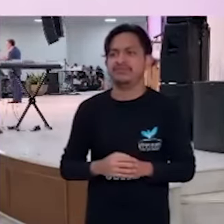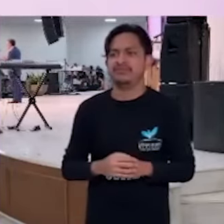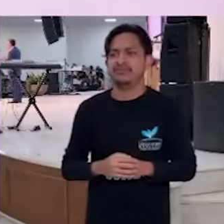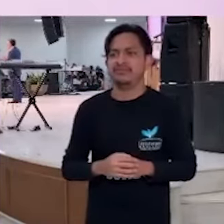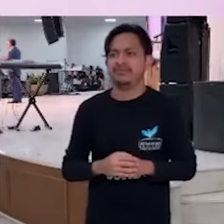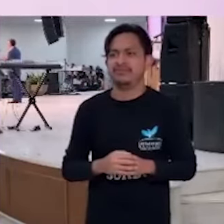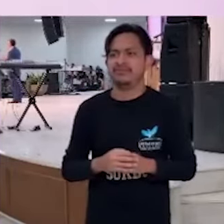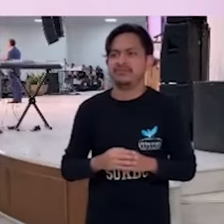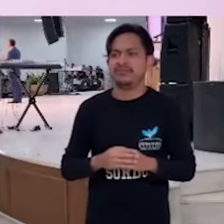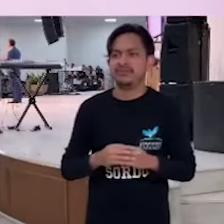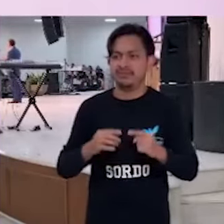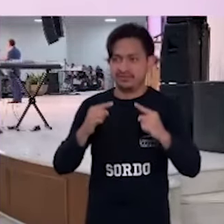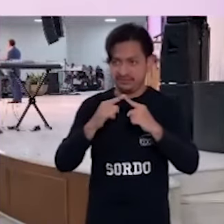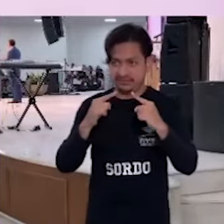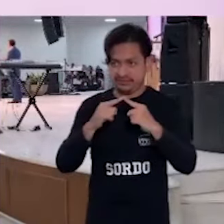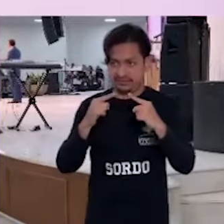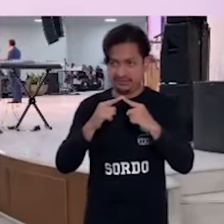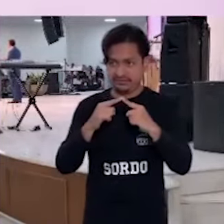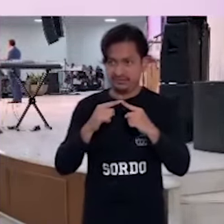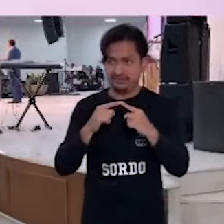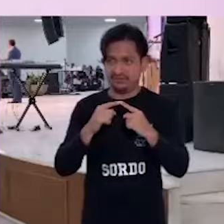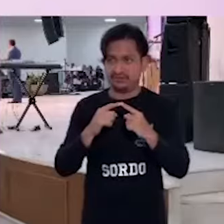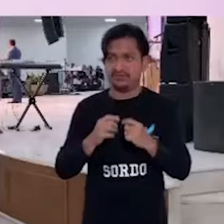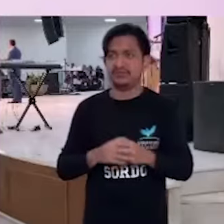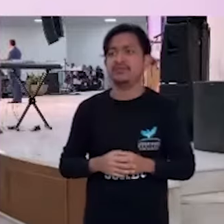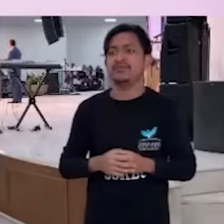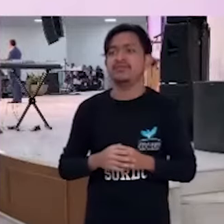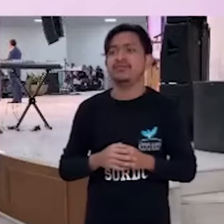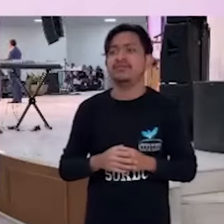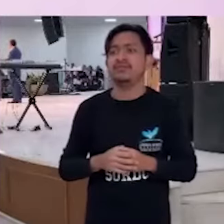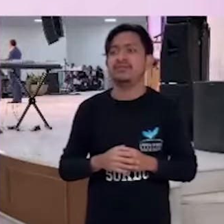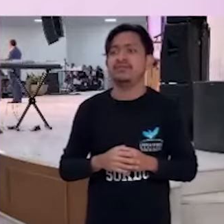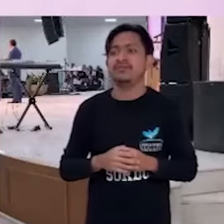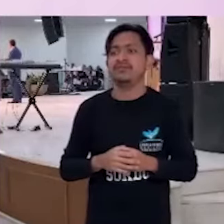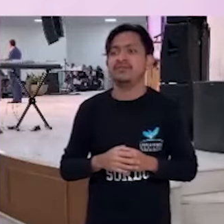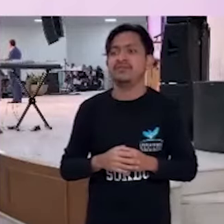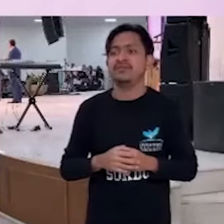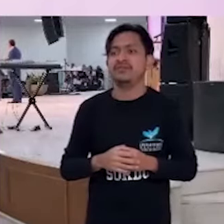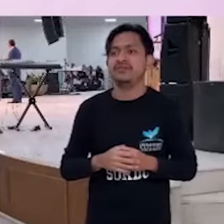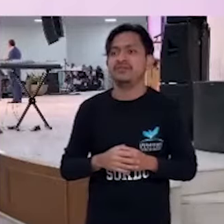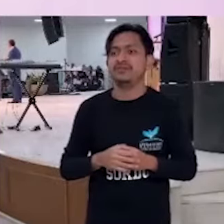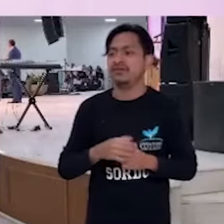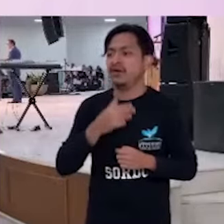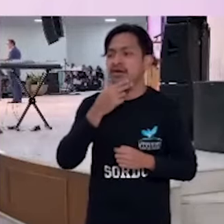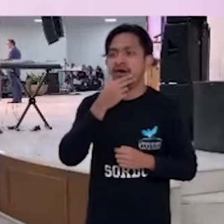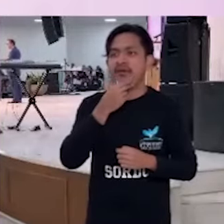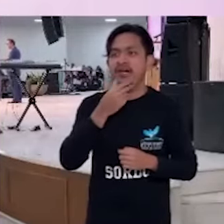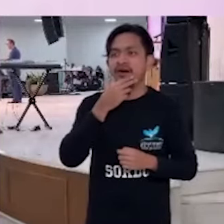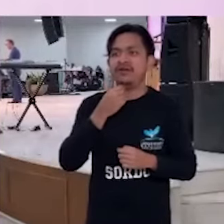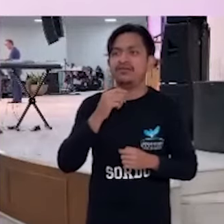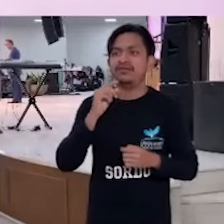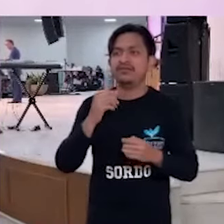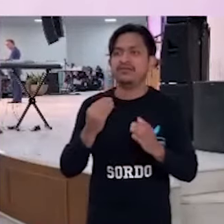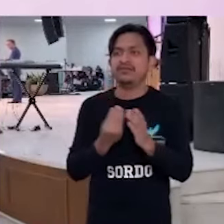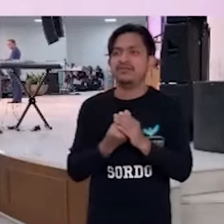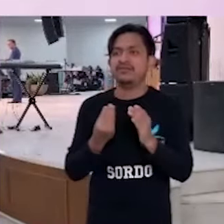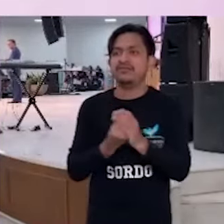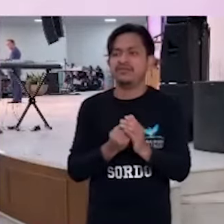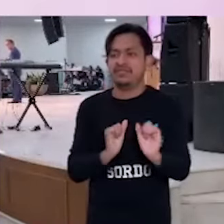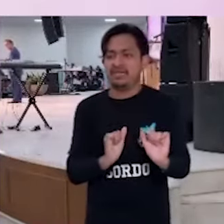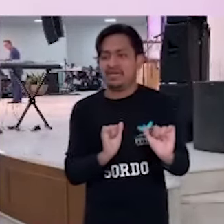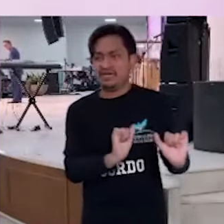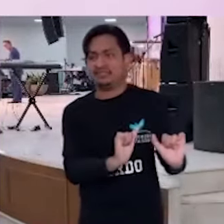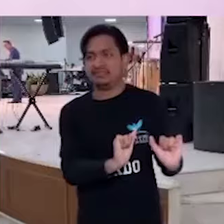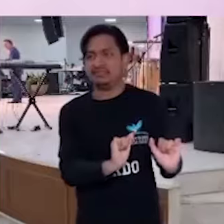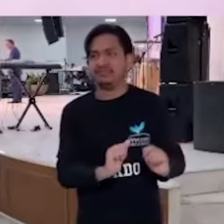evitar momentos privados con mujeres. Debemos evitar momentos privados con mujeres, o si es